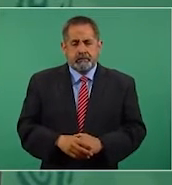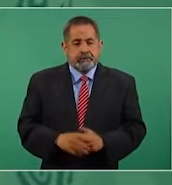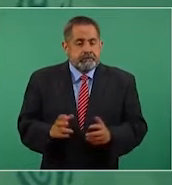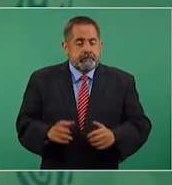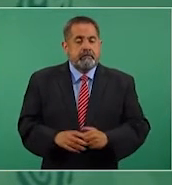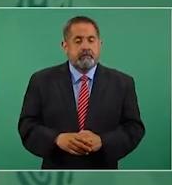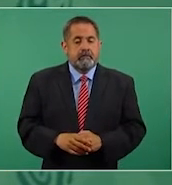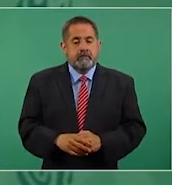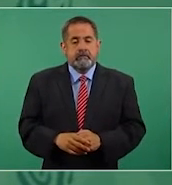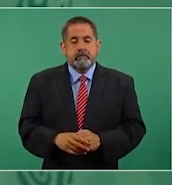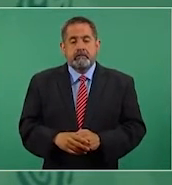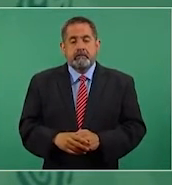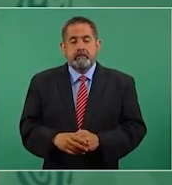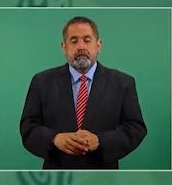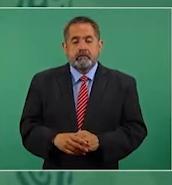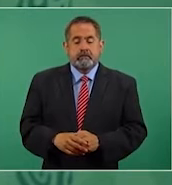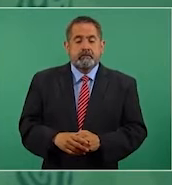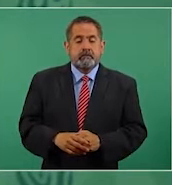Solo